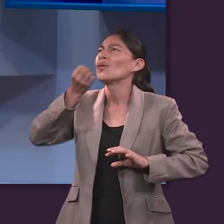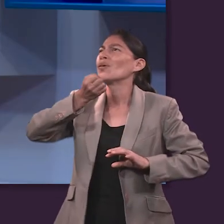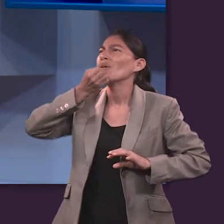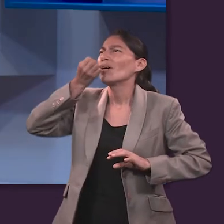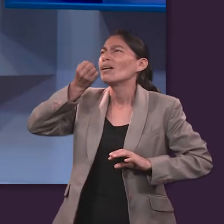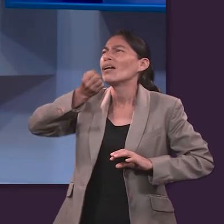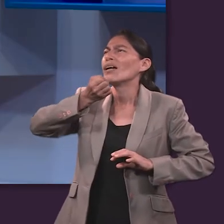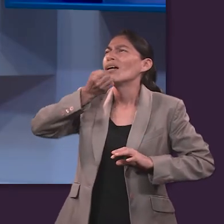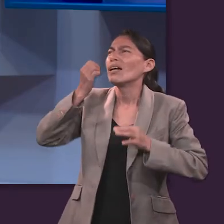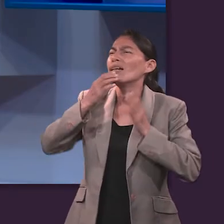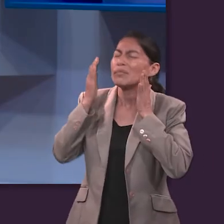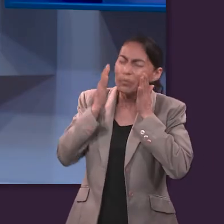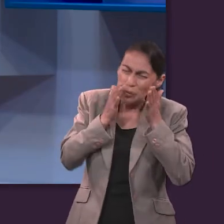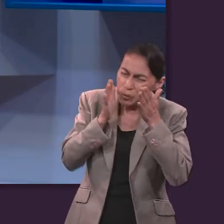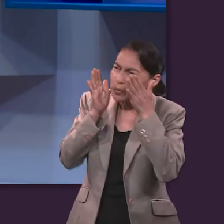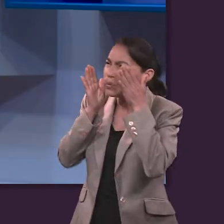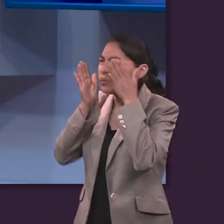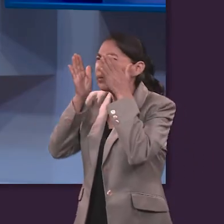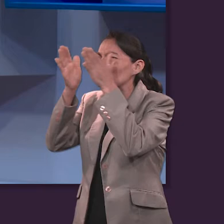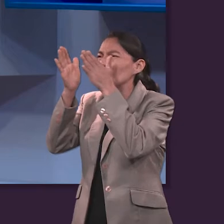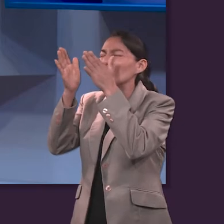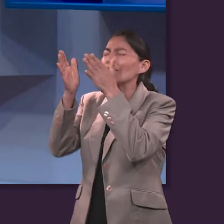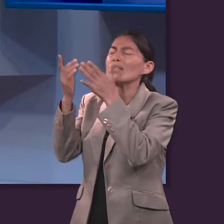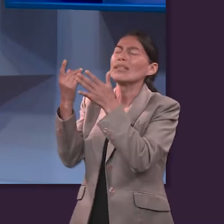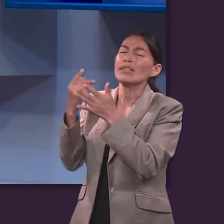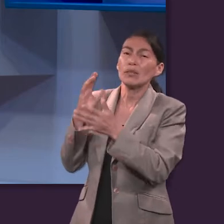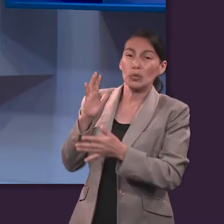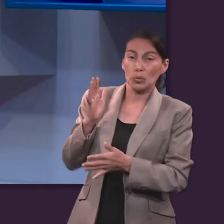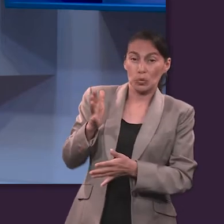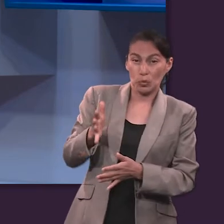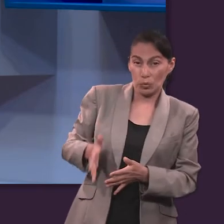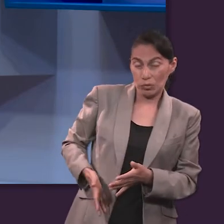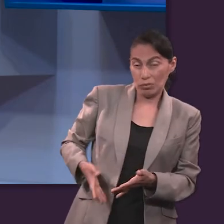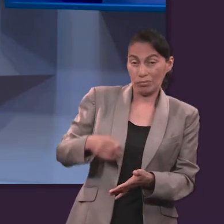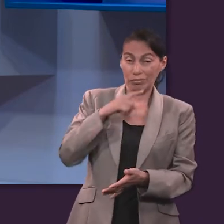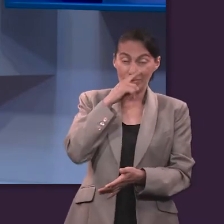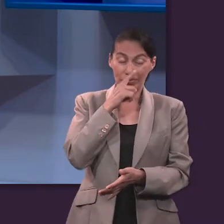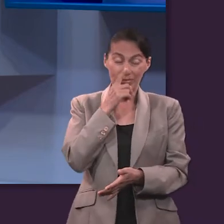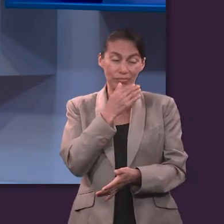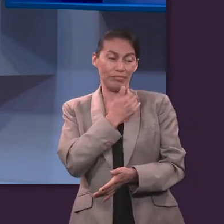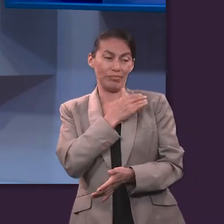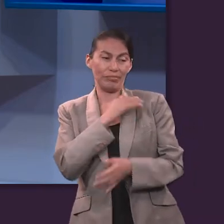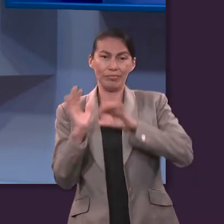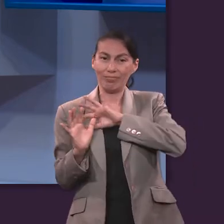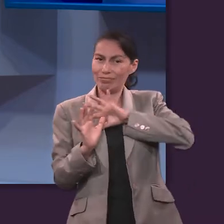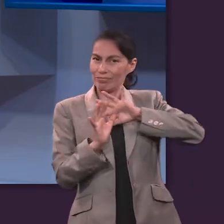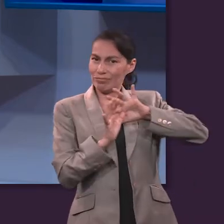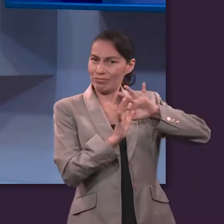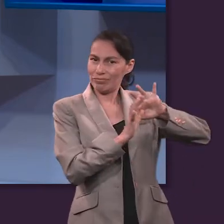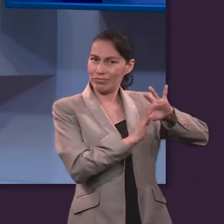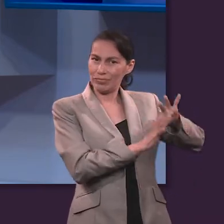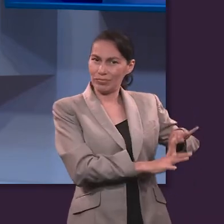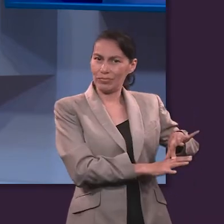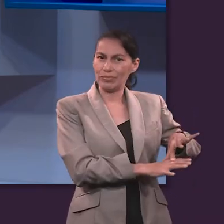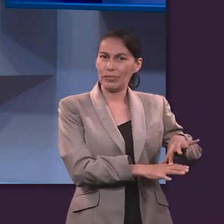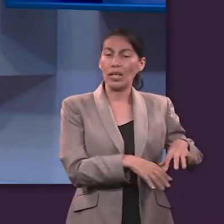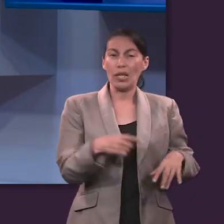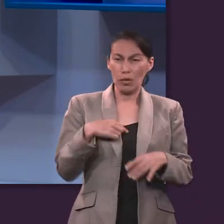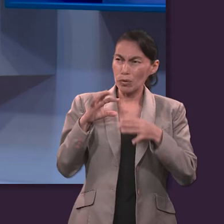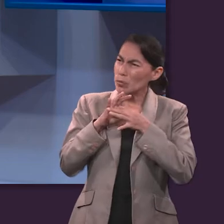nuestra relación con Él, puede ayudarnos a que esos malos sentimientos de orgullo, de jactancia,